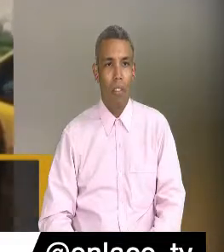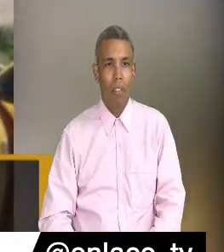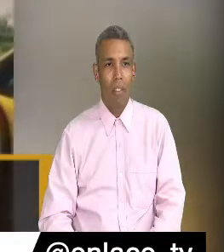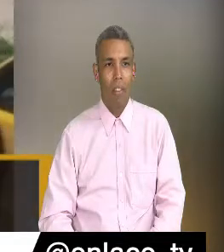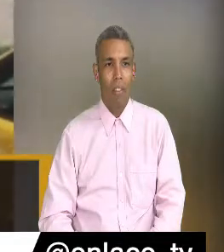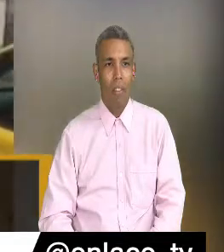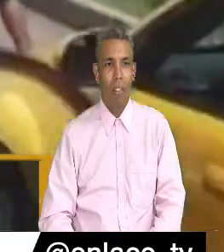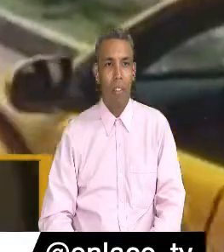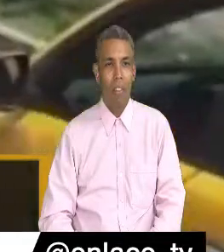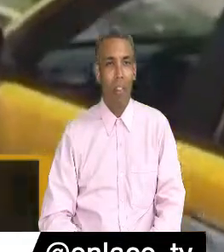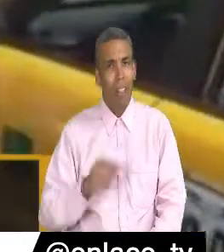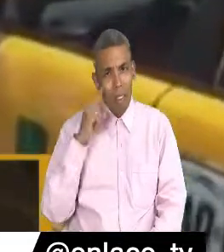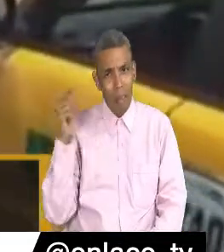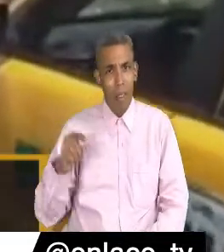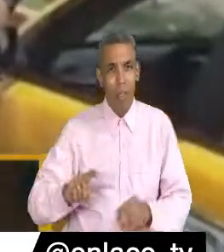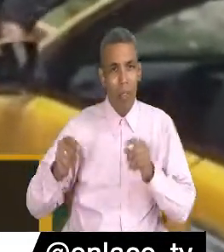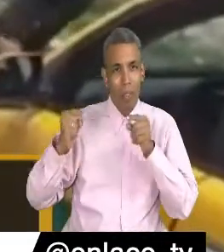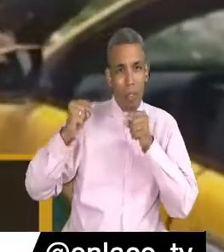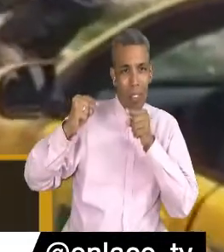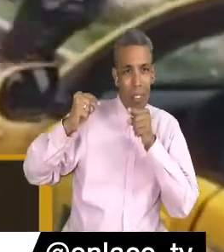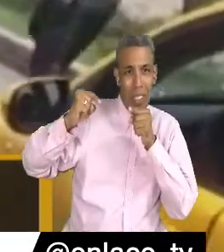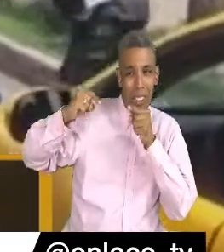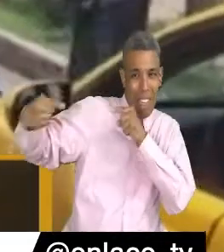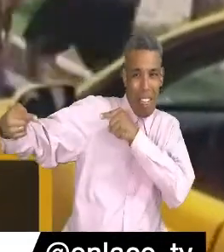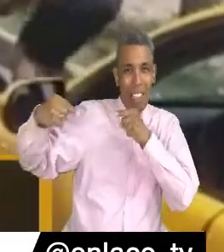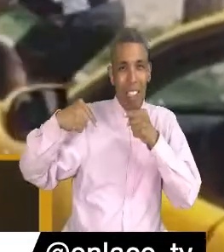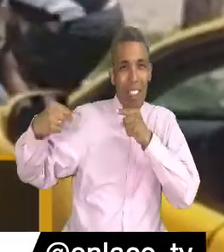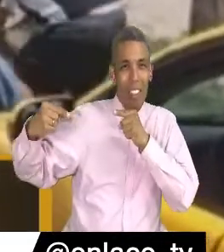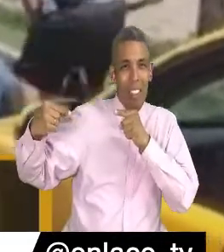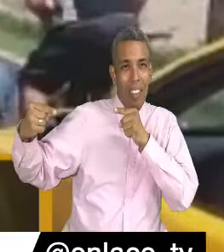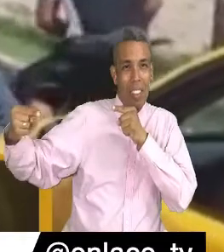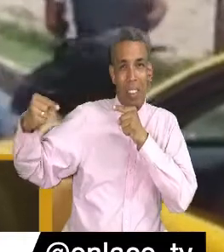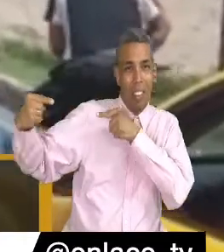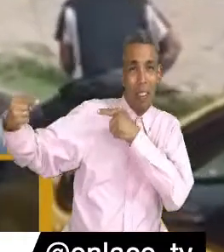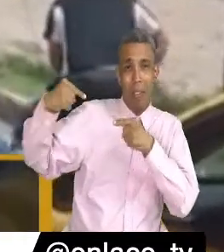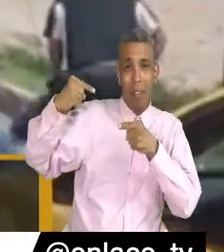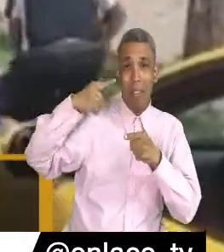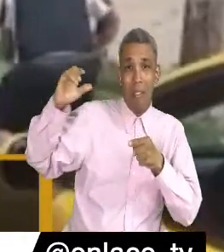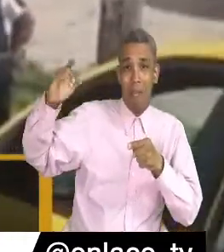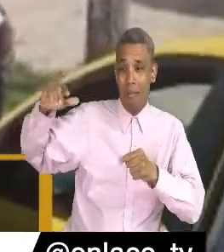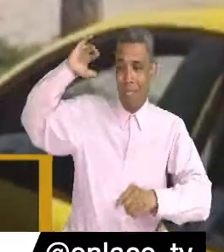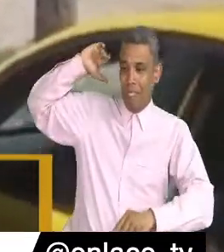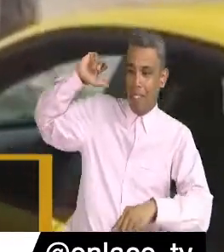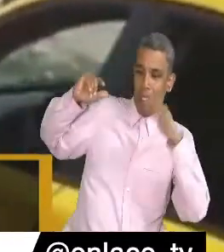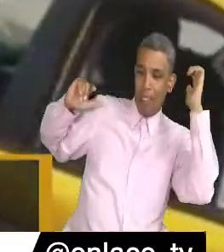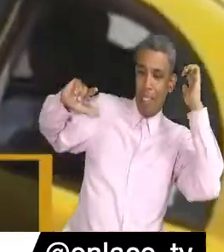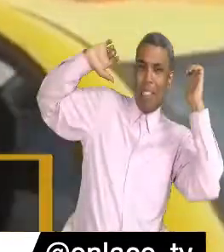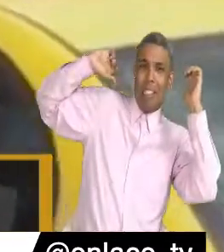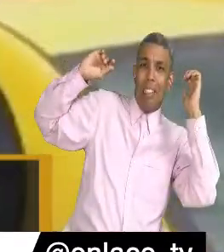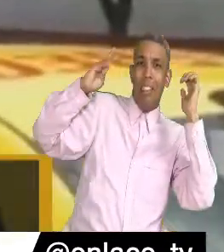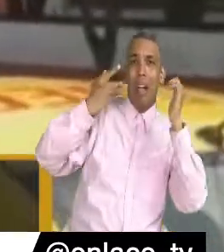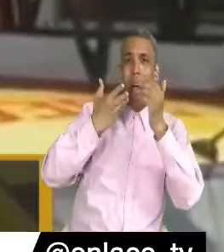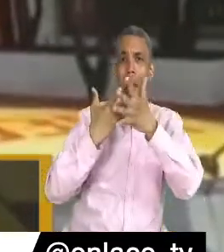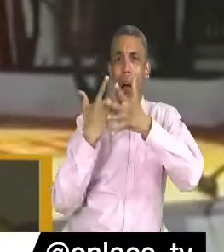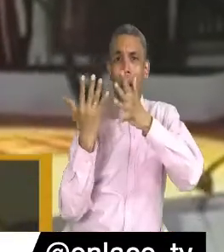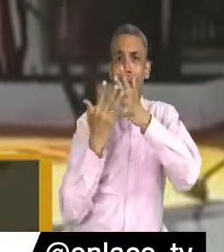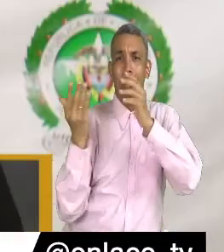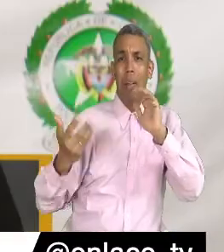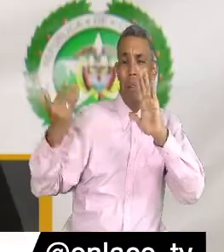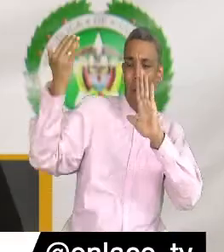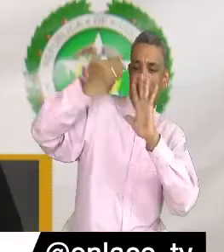el comerciante que está tendido en el piso mientras intenta quitarle el machete, lo que ocasionó graves heridas en su mano.